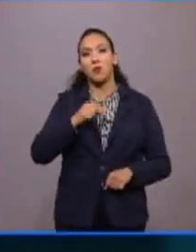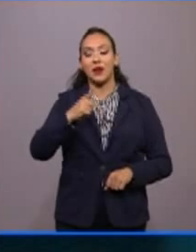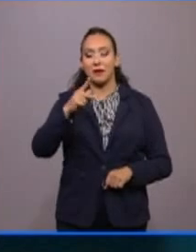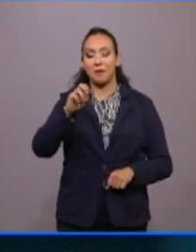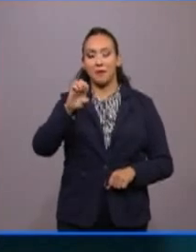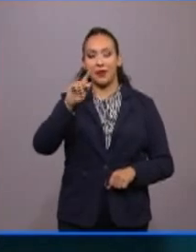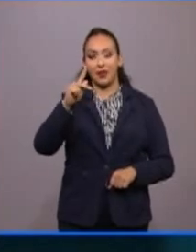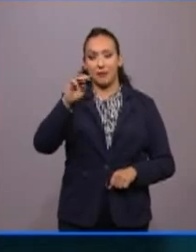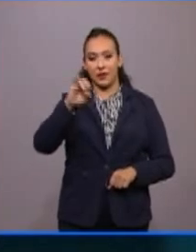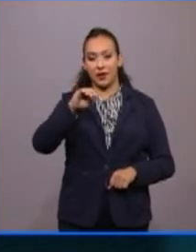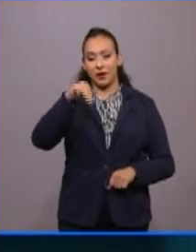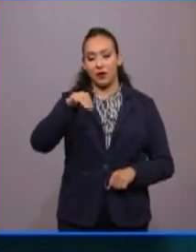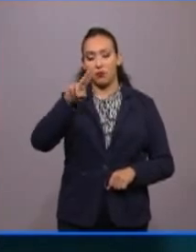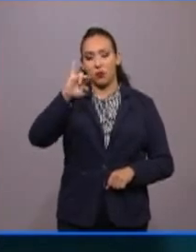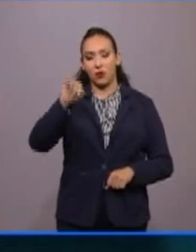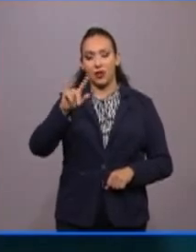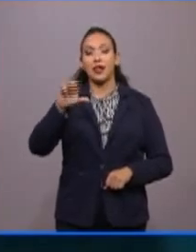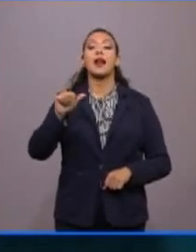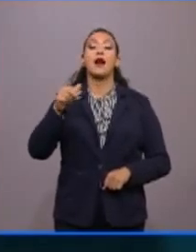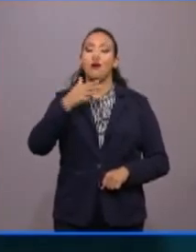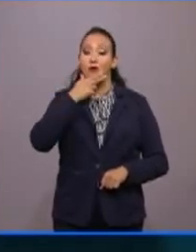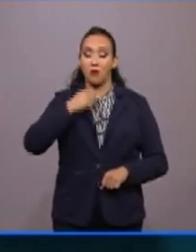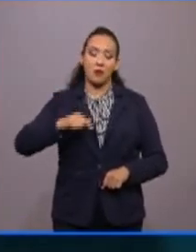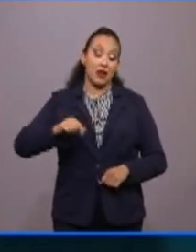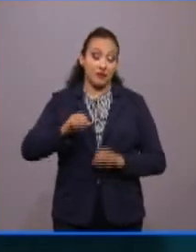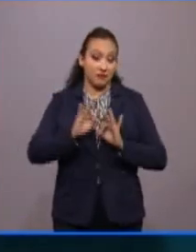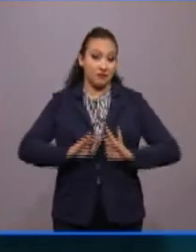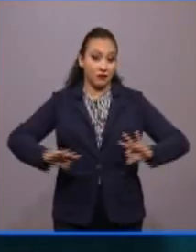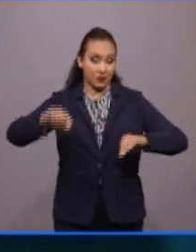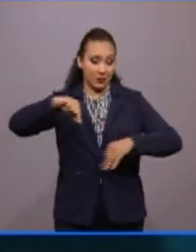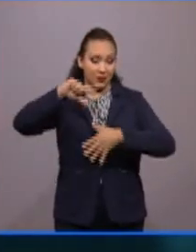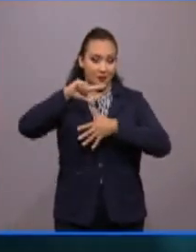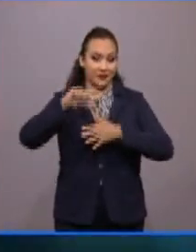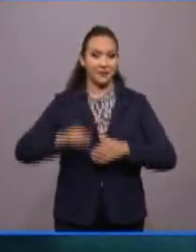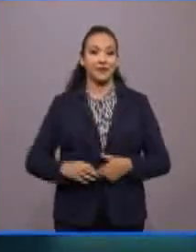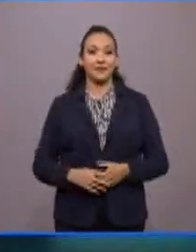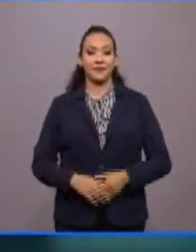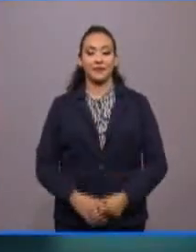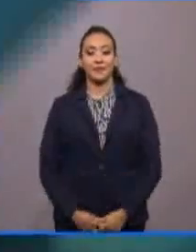líder político y referente en Latinoamérica.